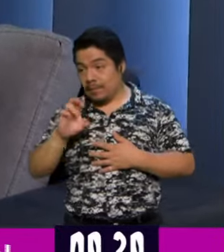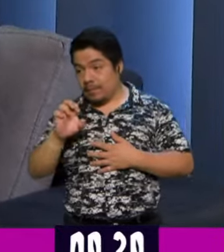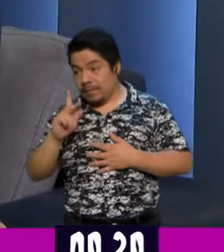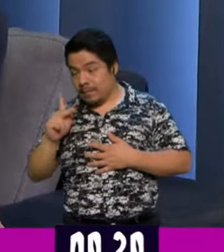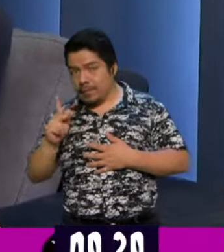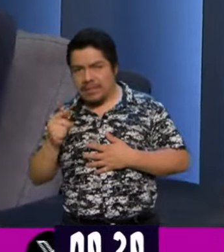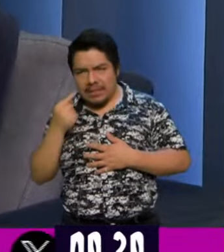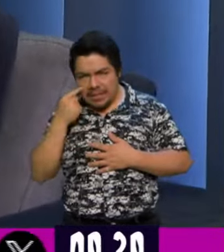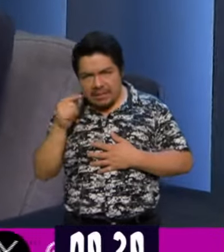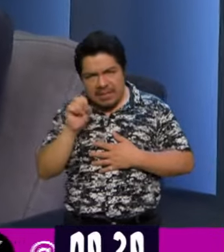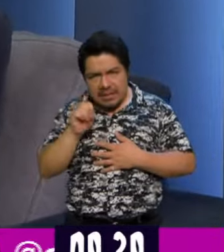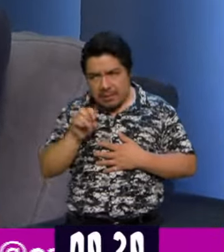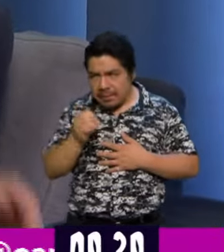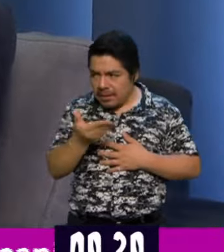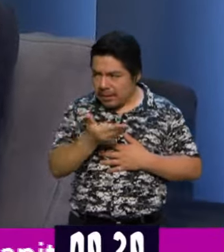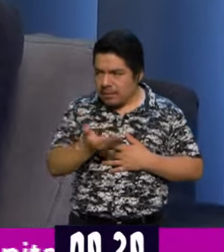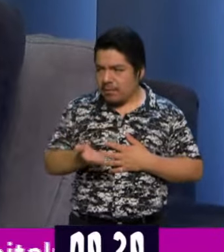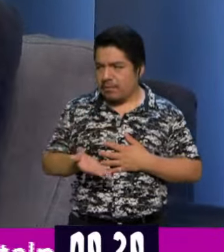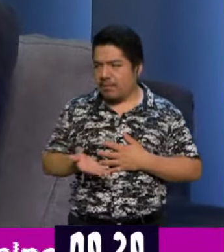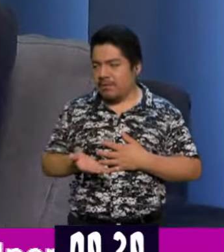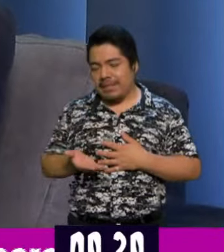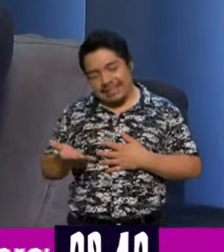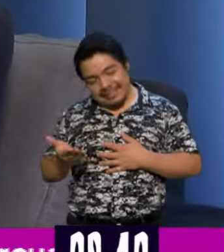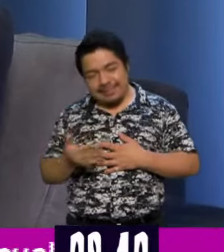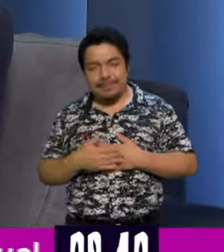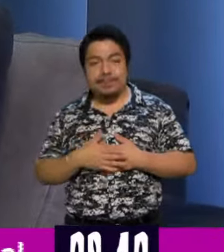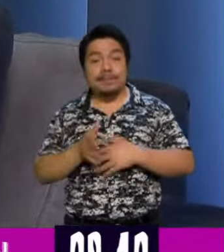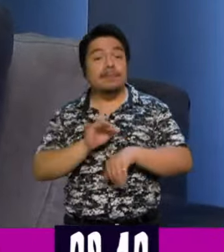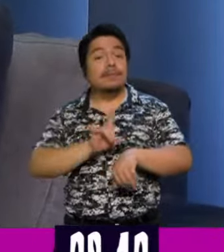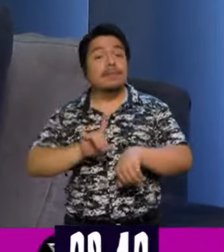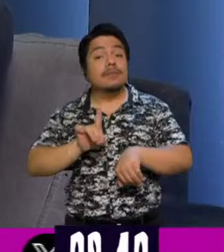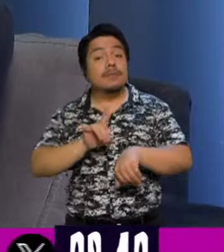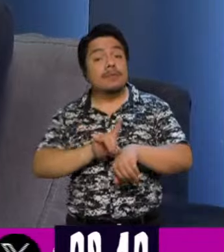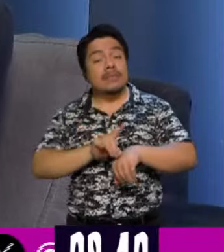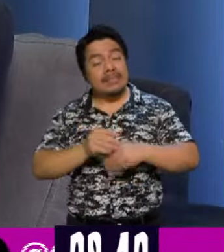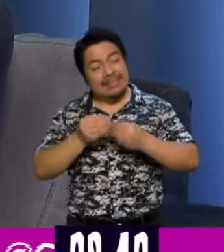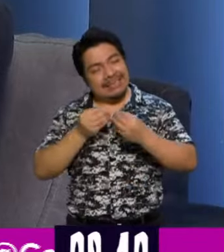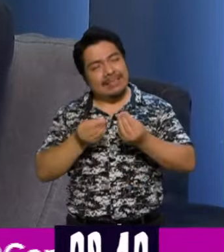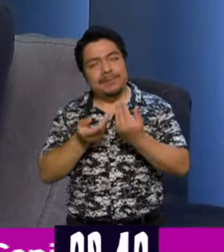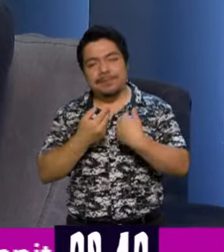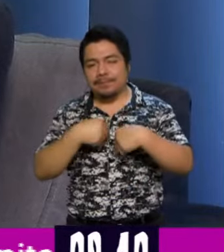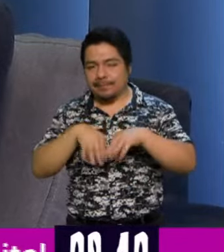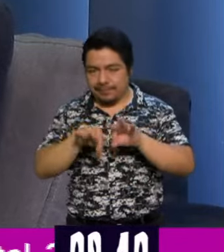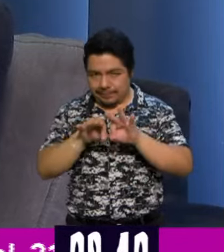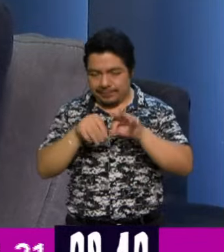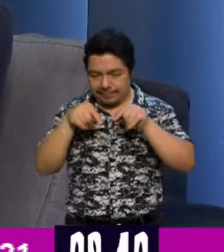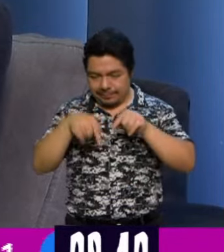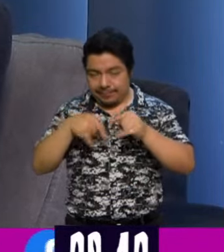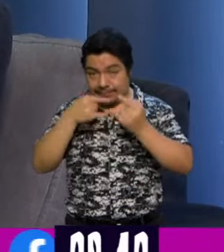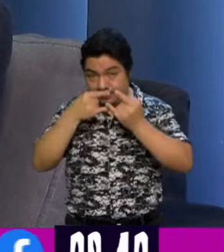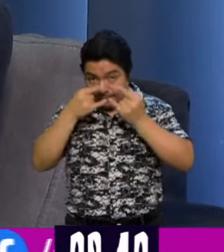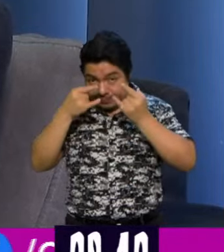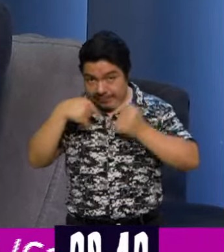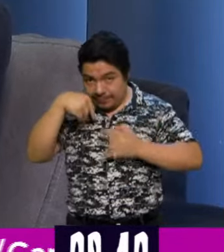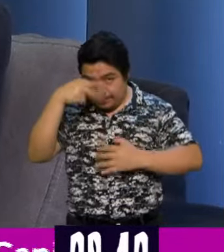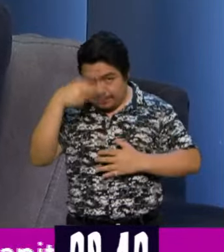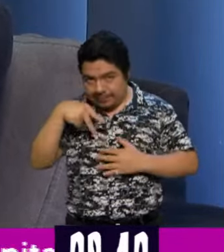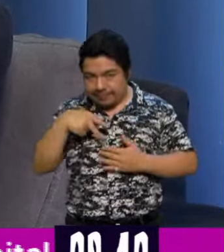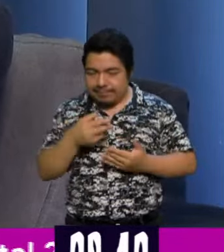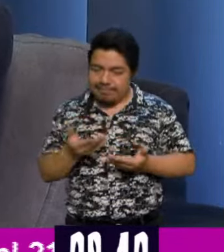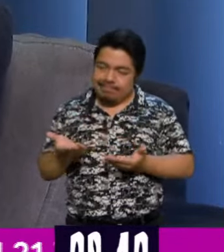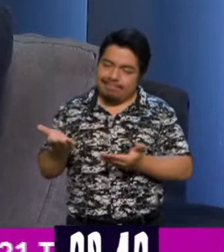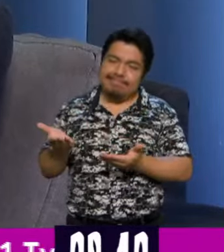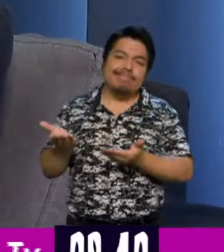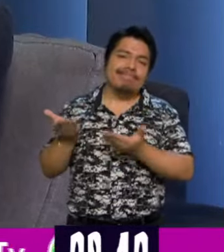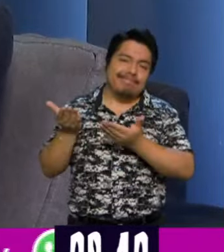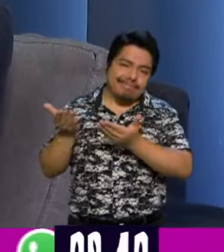que estaba. Oiga, después de un día tan importante en la historia del país, ay, no podía faltar